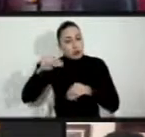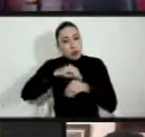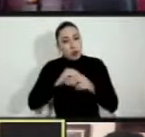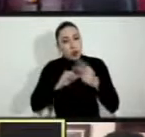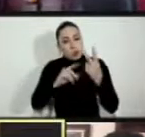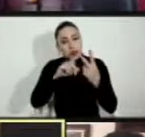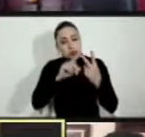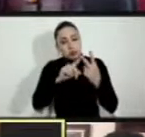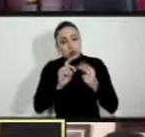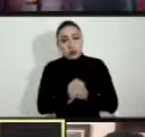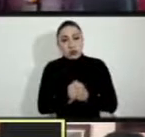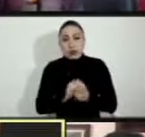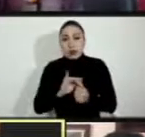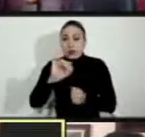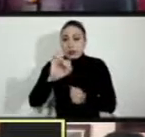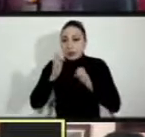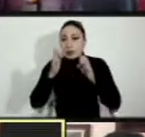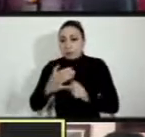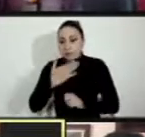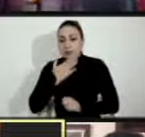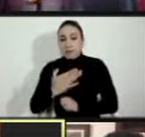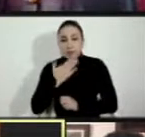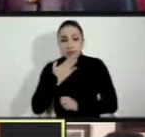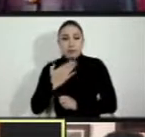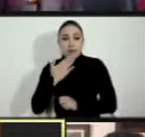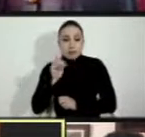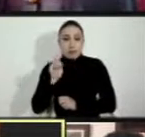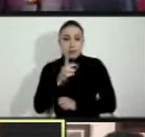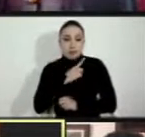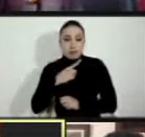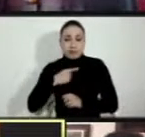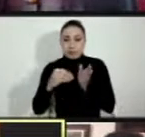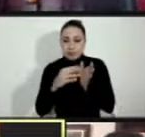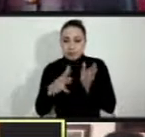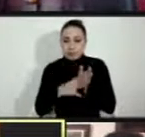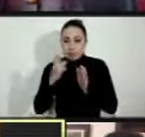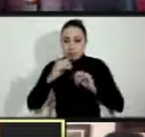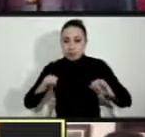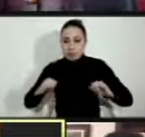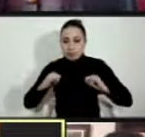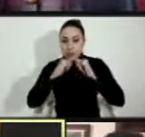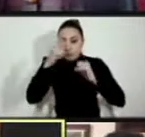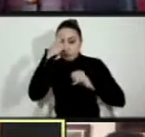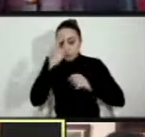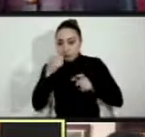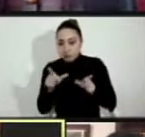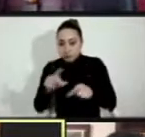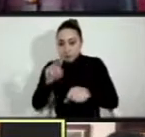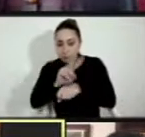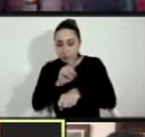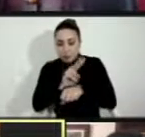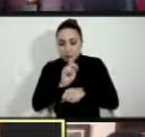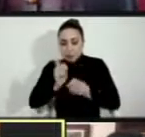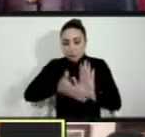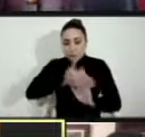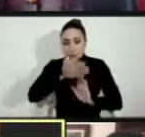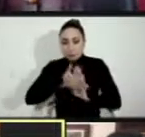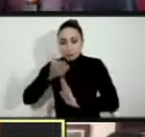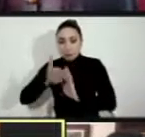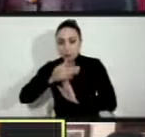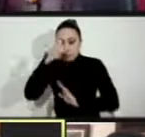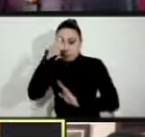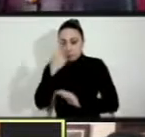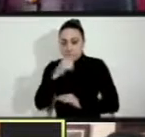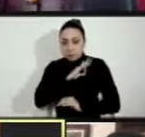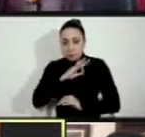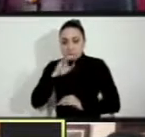parece bien que también se integre a este instituto para que tengamos un dictamen más con certeza para